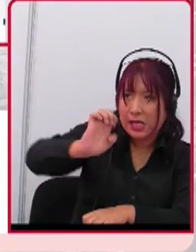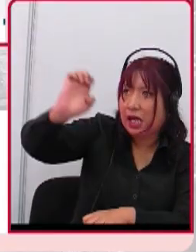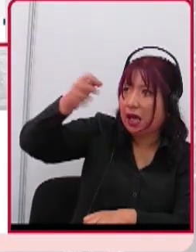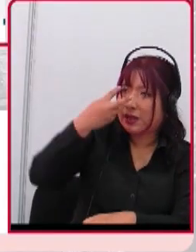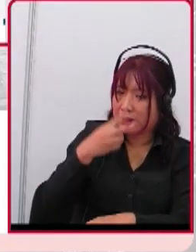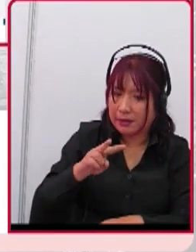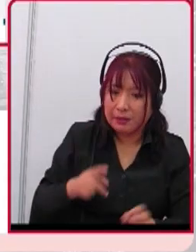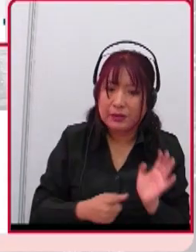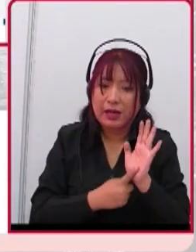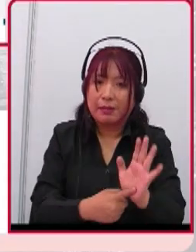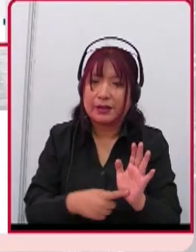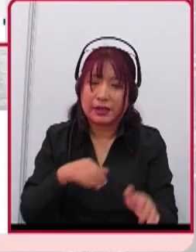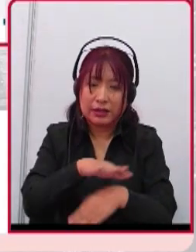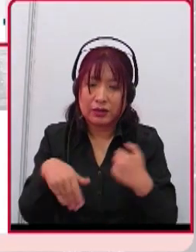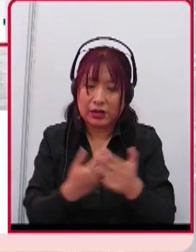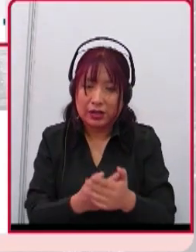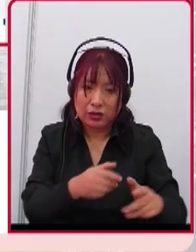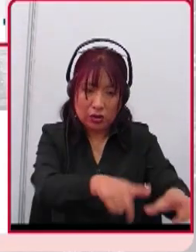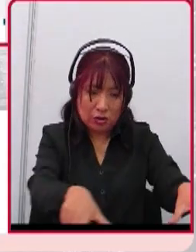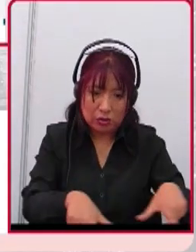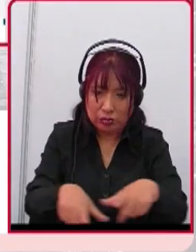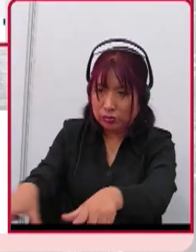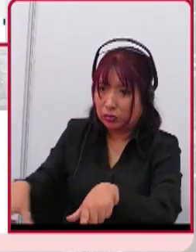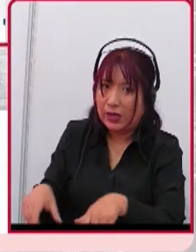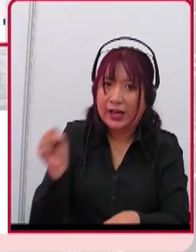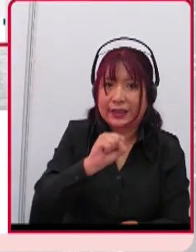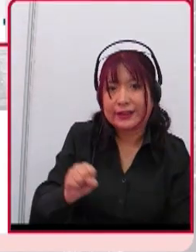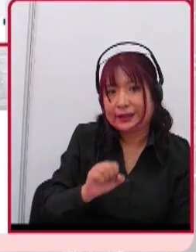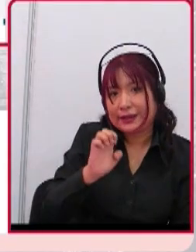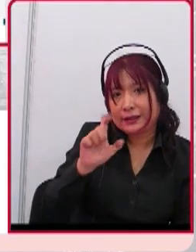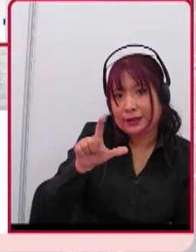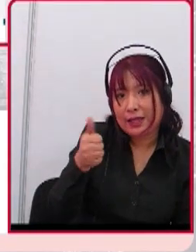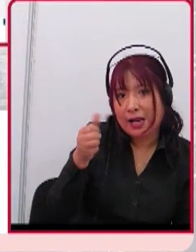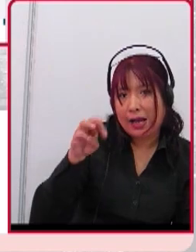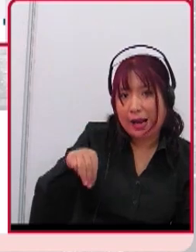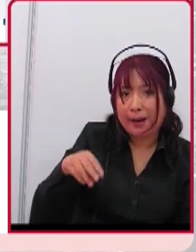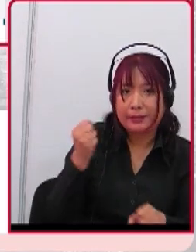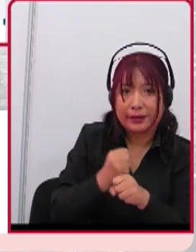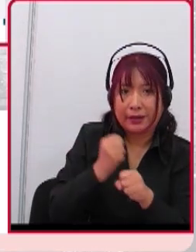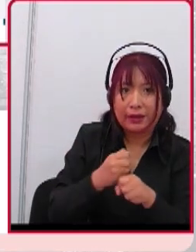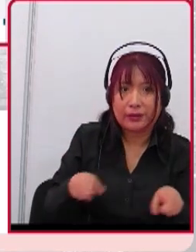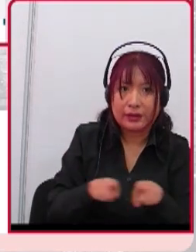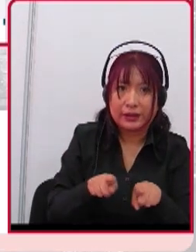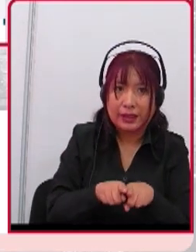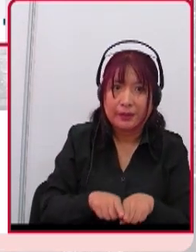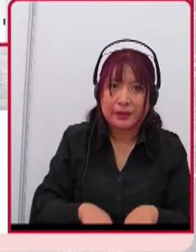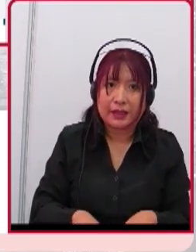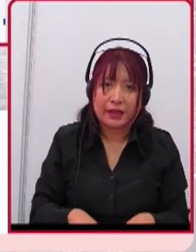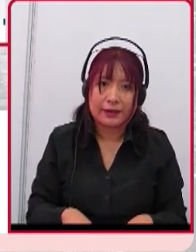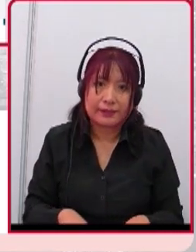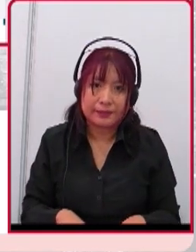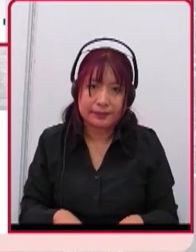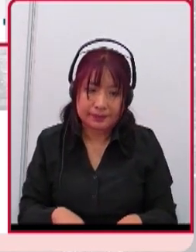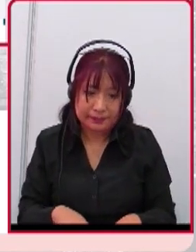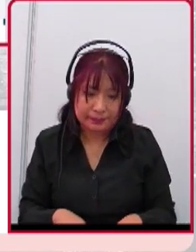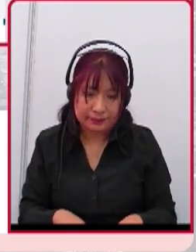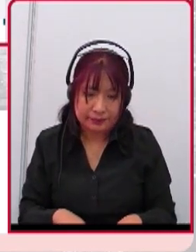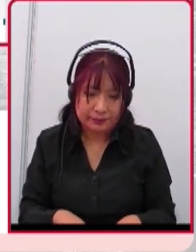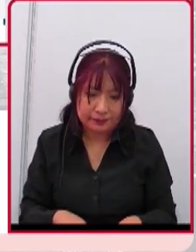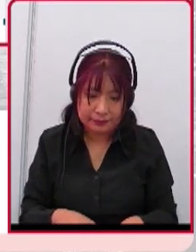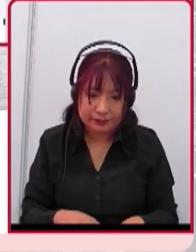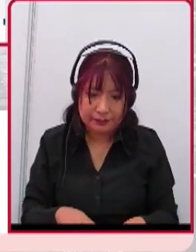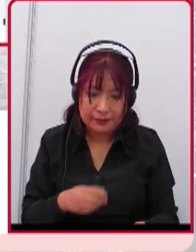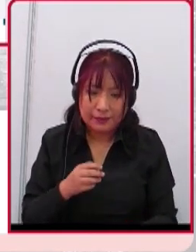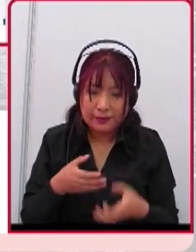la precisión y de la localización SLAM directamente en tiempo de un error en centímetros, como hablábamos. Pero lo segundo es